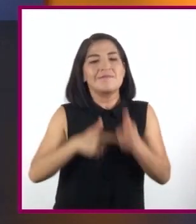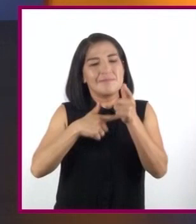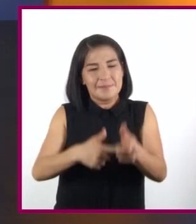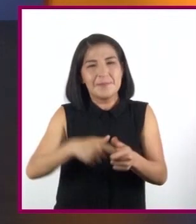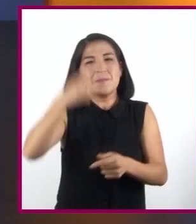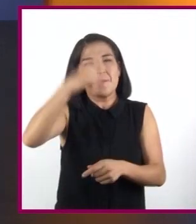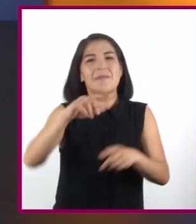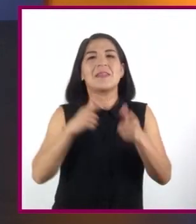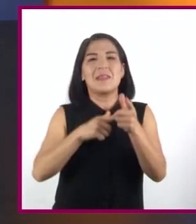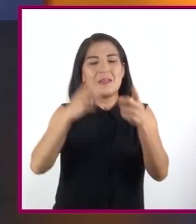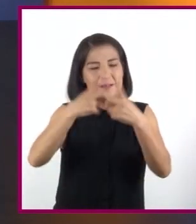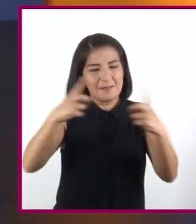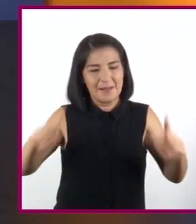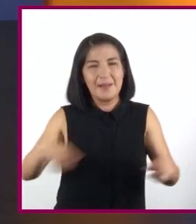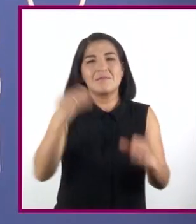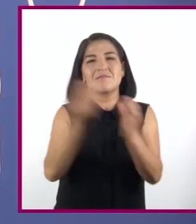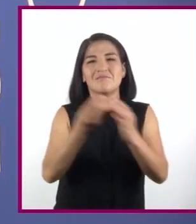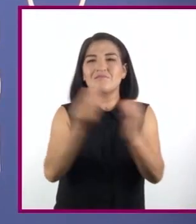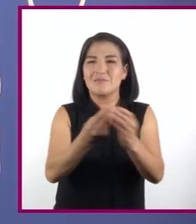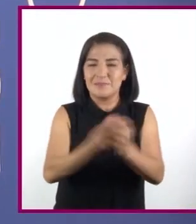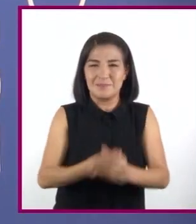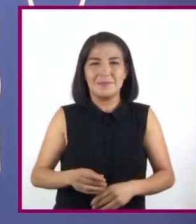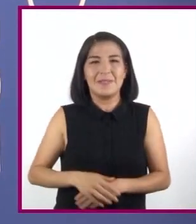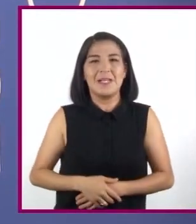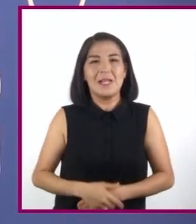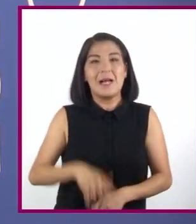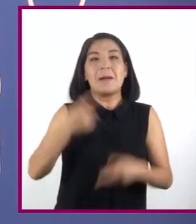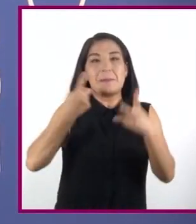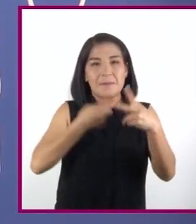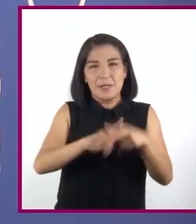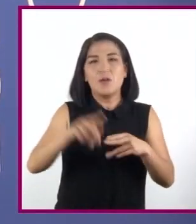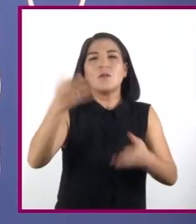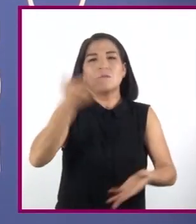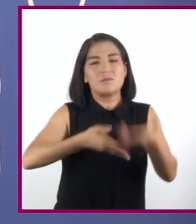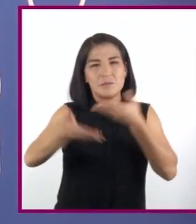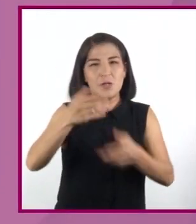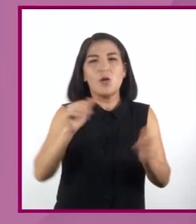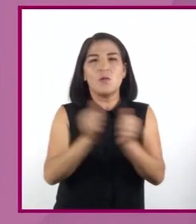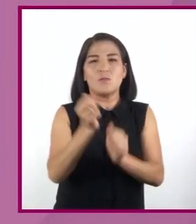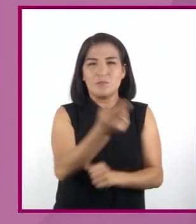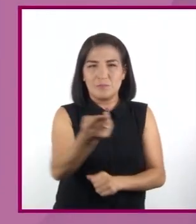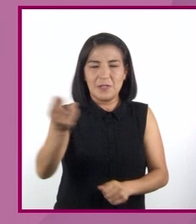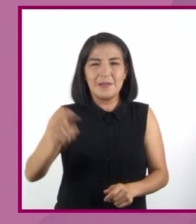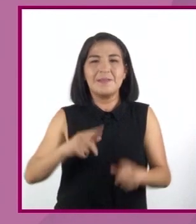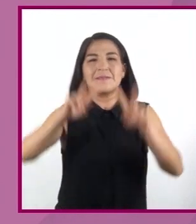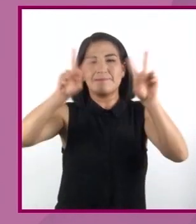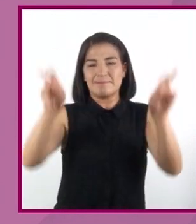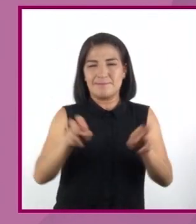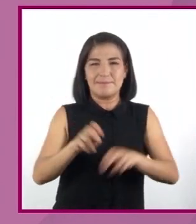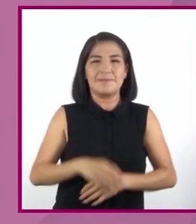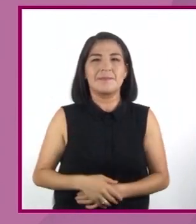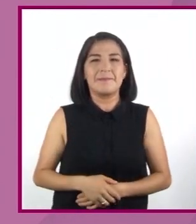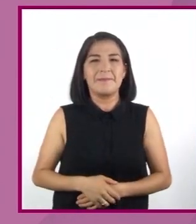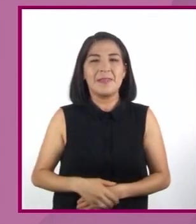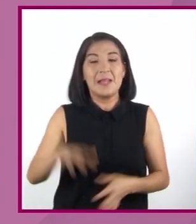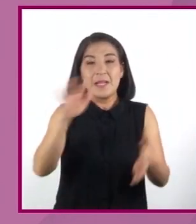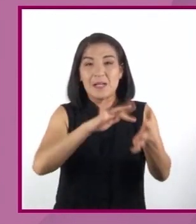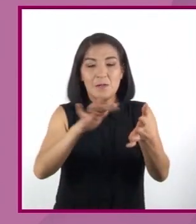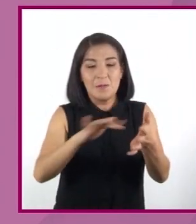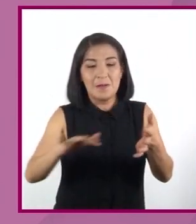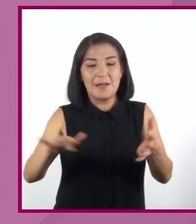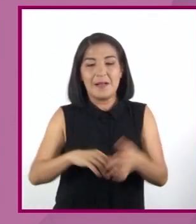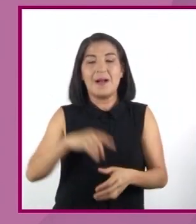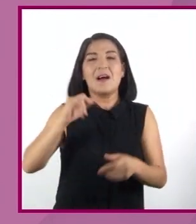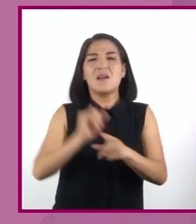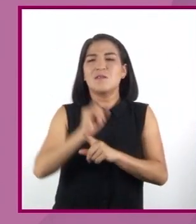se desarrolle en cada sesión. Para iniciar, compartiré con ustedes la siguiente frase. La lectura aleja de